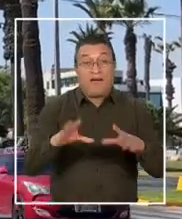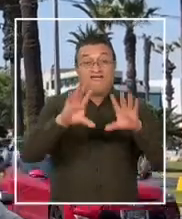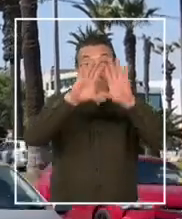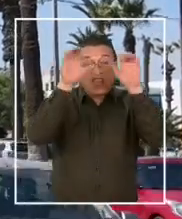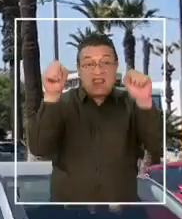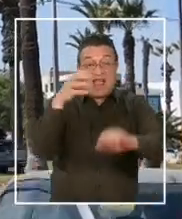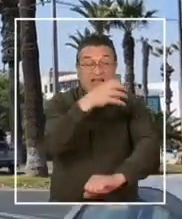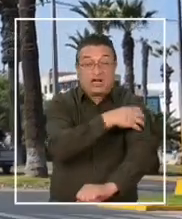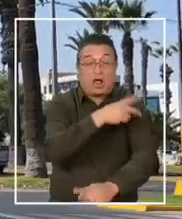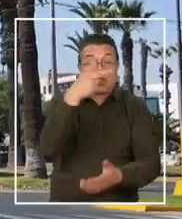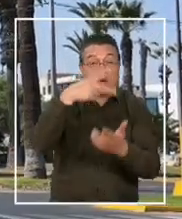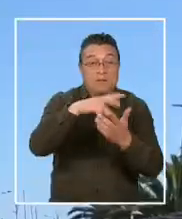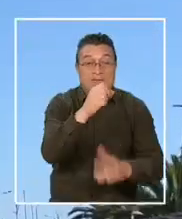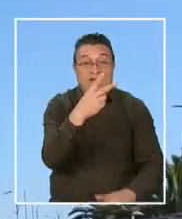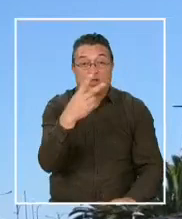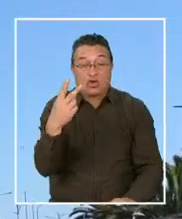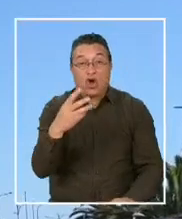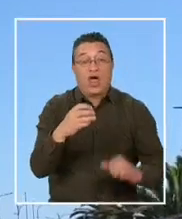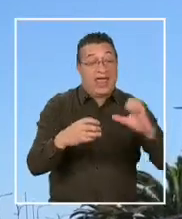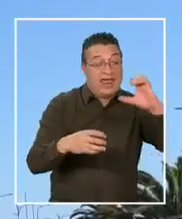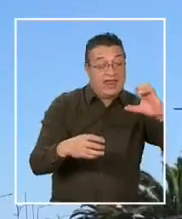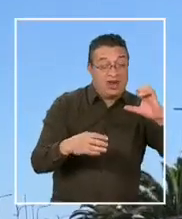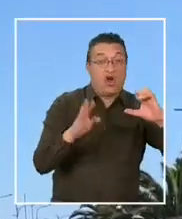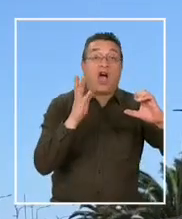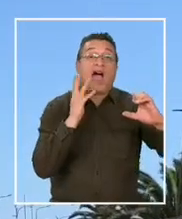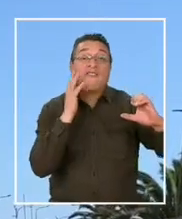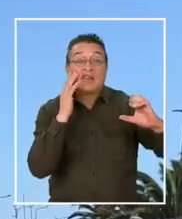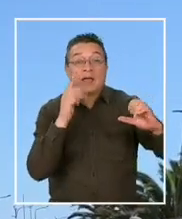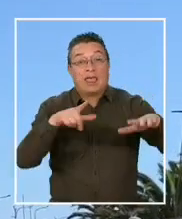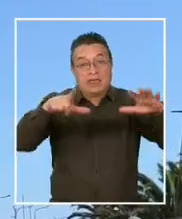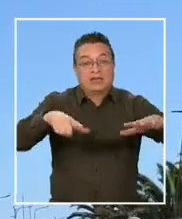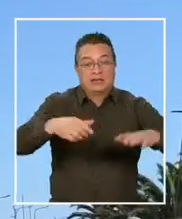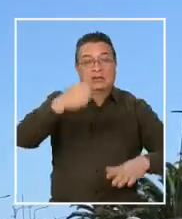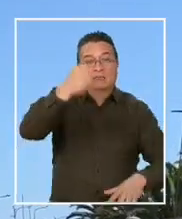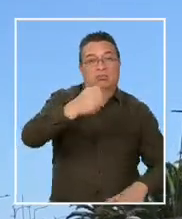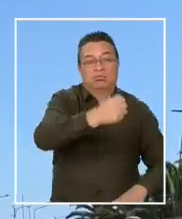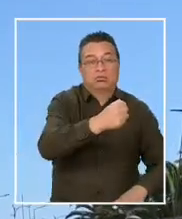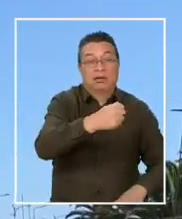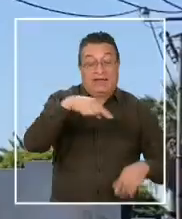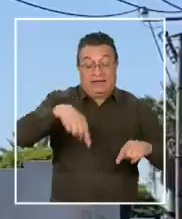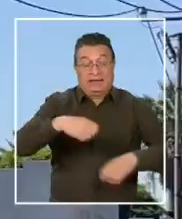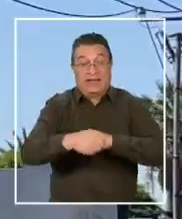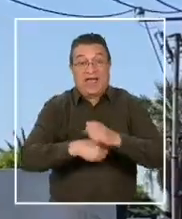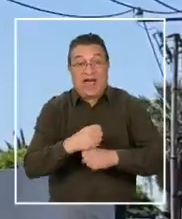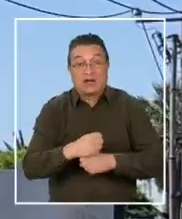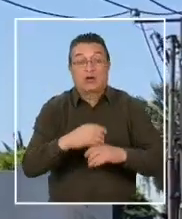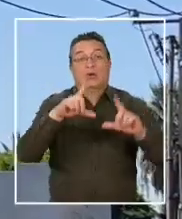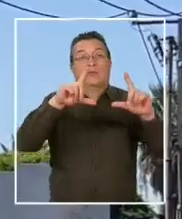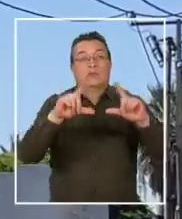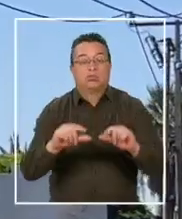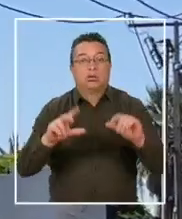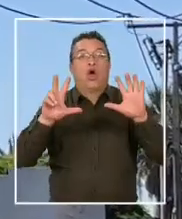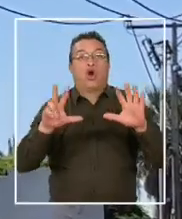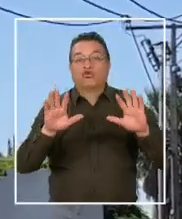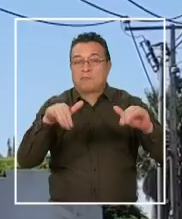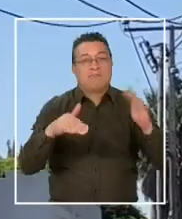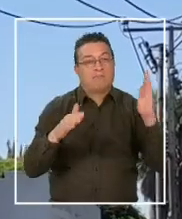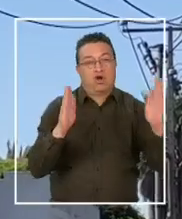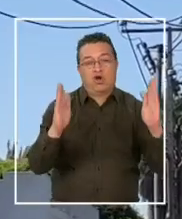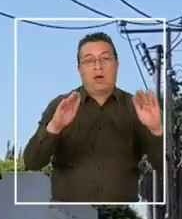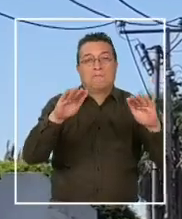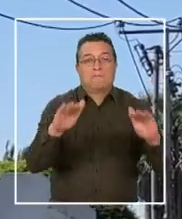durante 2022 Arica tuvo entre enero y abril 17 homicidios, mientras que este año la cifra bajó a 8 en el mismo